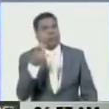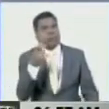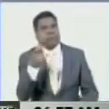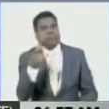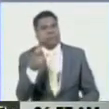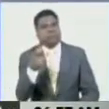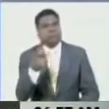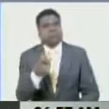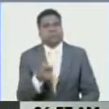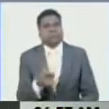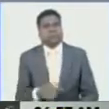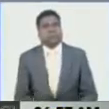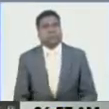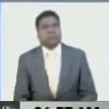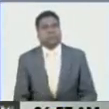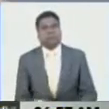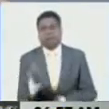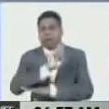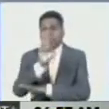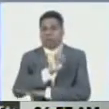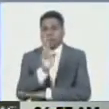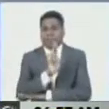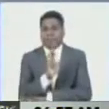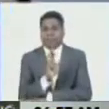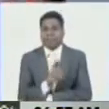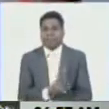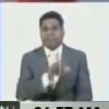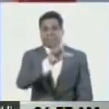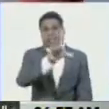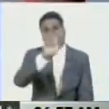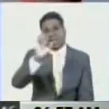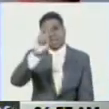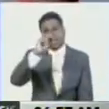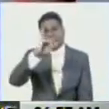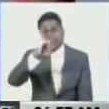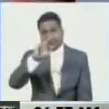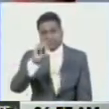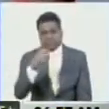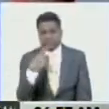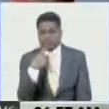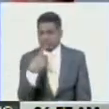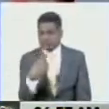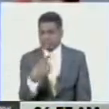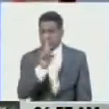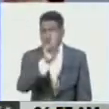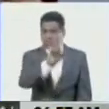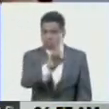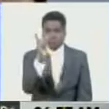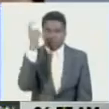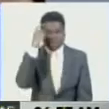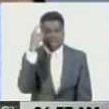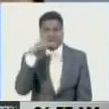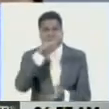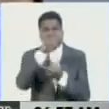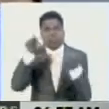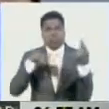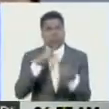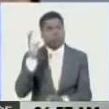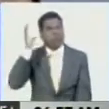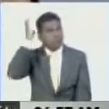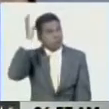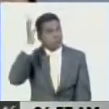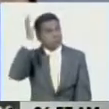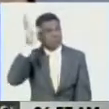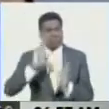manera muy veloz. Lenin decía que en un día de revolución, la conciencia de un pueblo